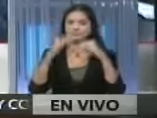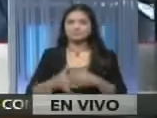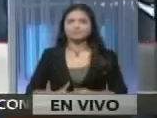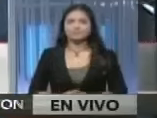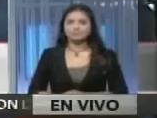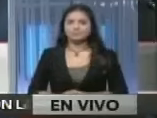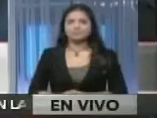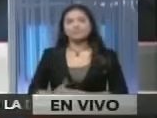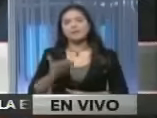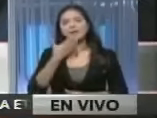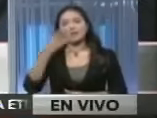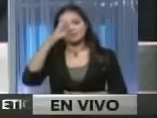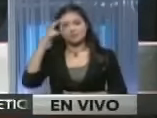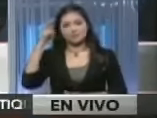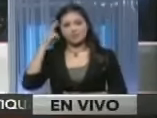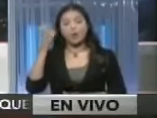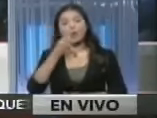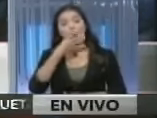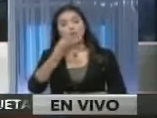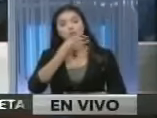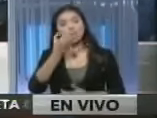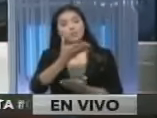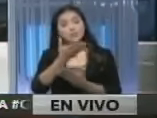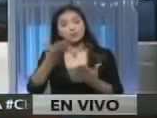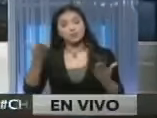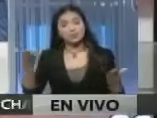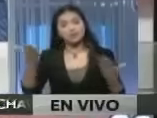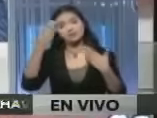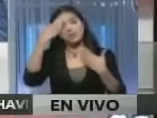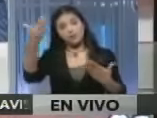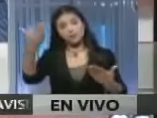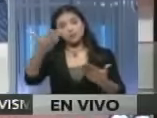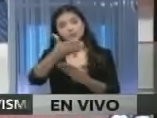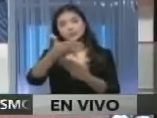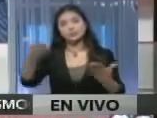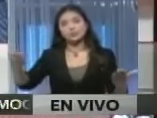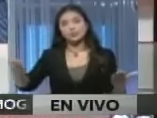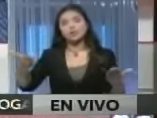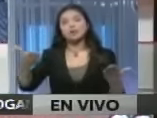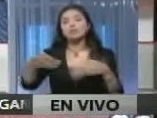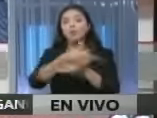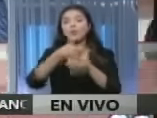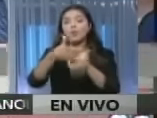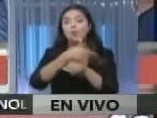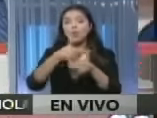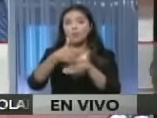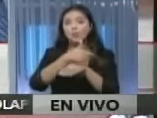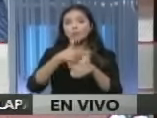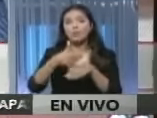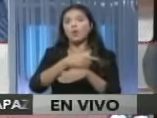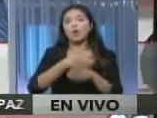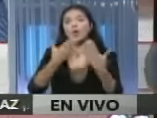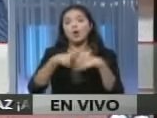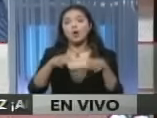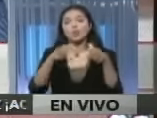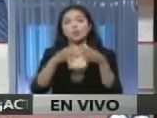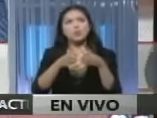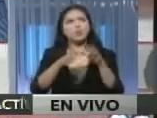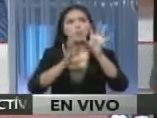Gracias, canciller. Buenas tardes para todos. Saludar en nombre de nuestro gobierno al honorable cuerpo